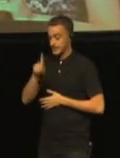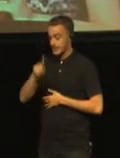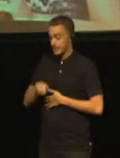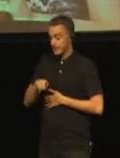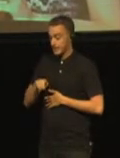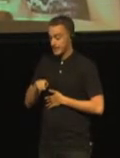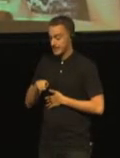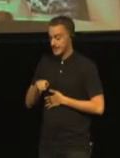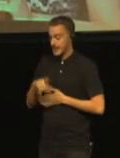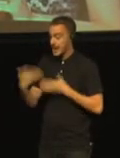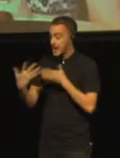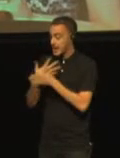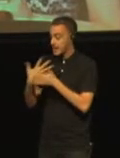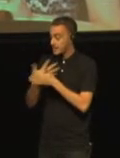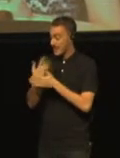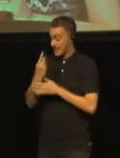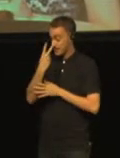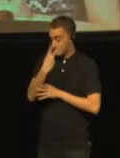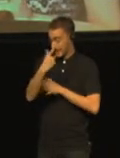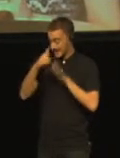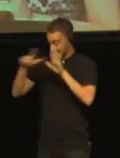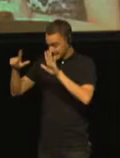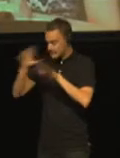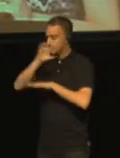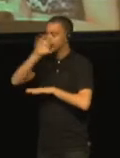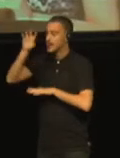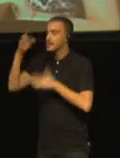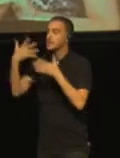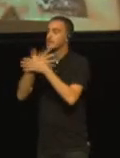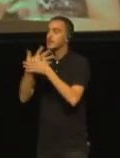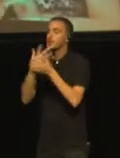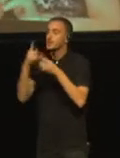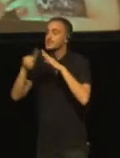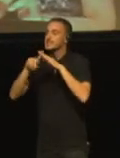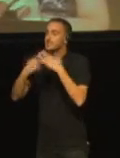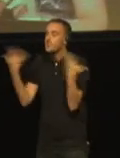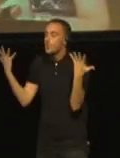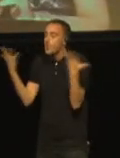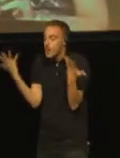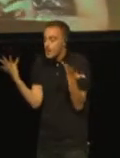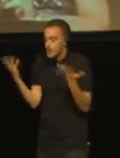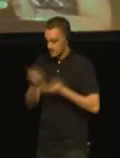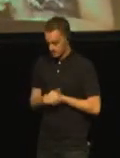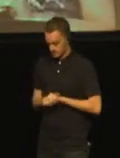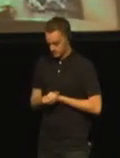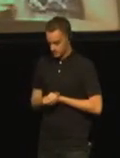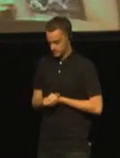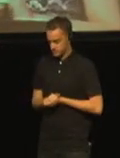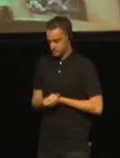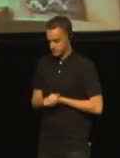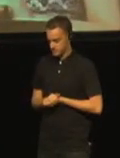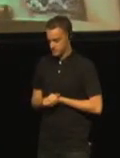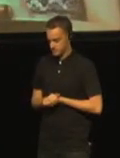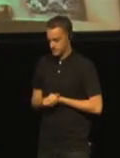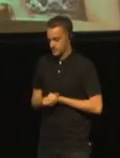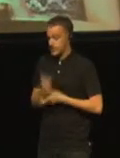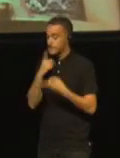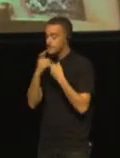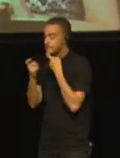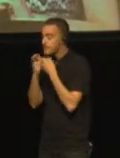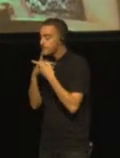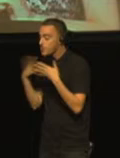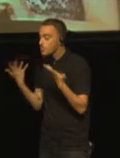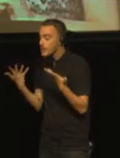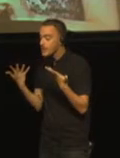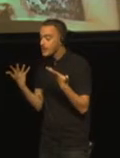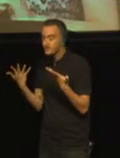narraciones de lo que ocurre en cada país, 27 conjuntos de información distintas. Y las preguntas eran de sí o